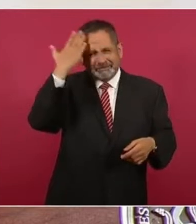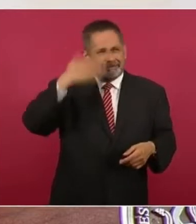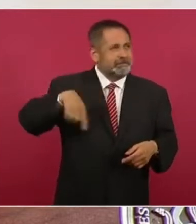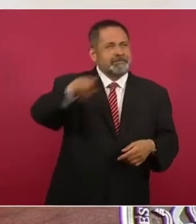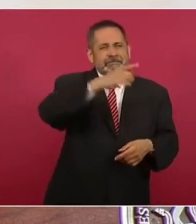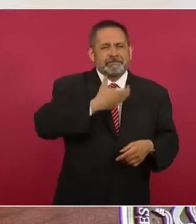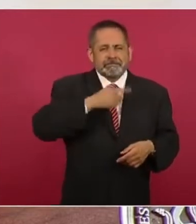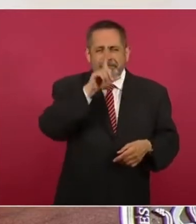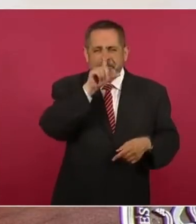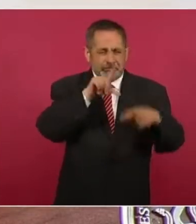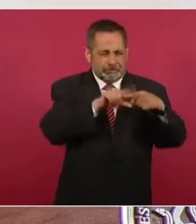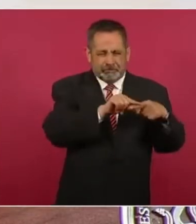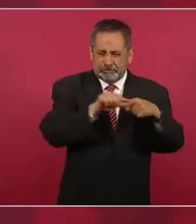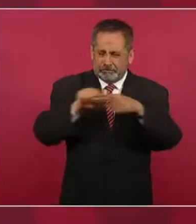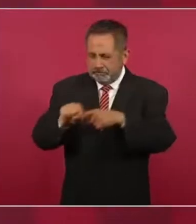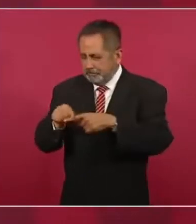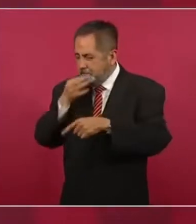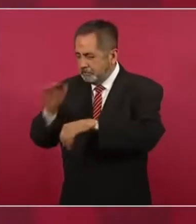Y así fue